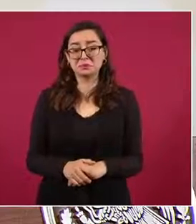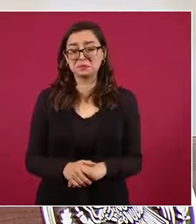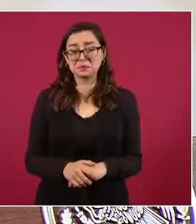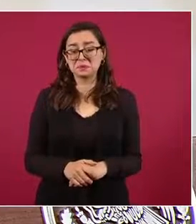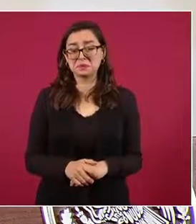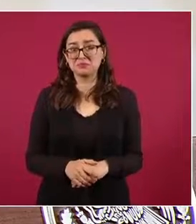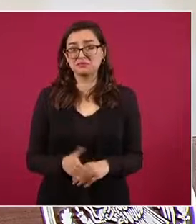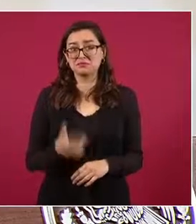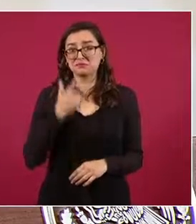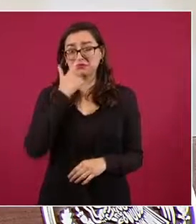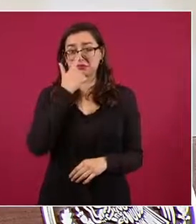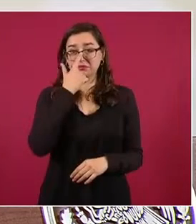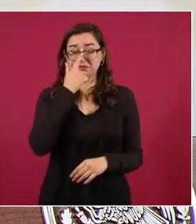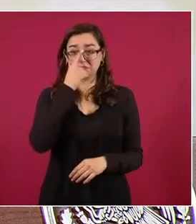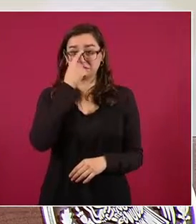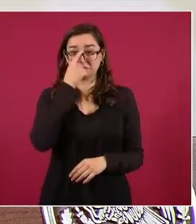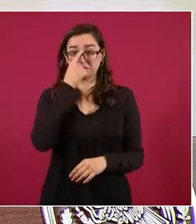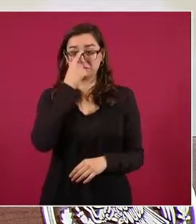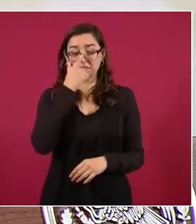en